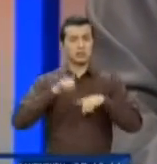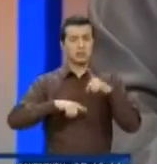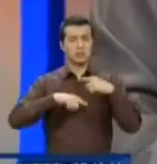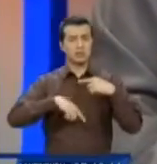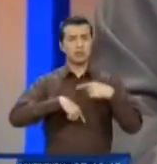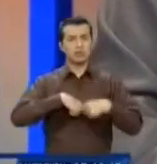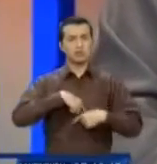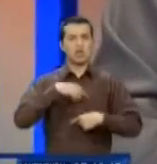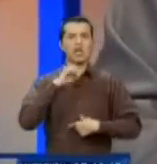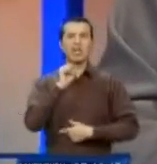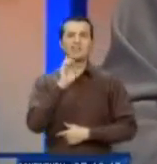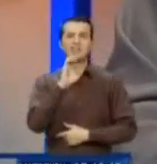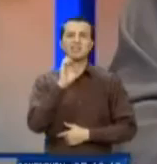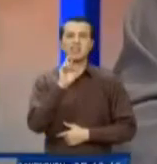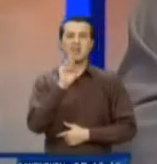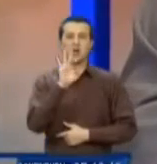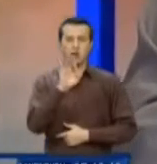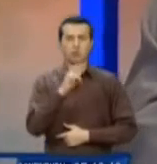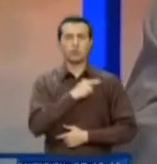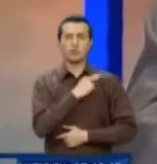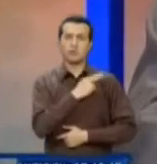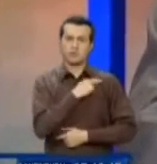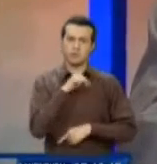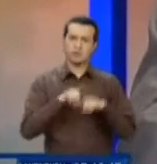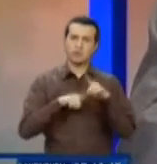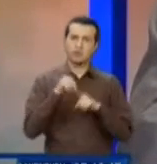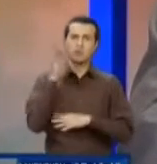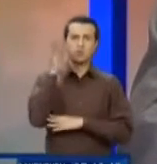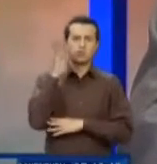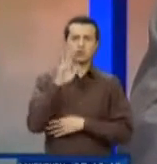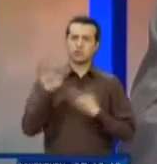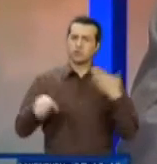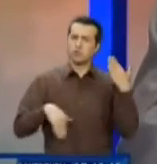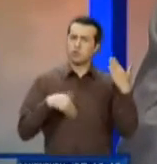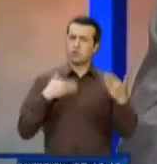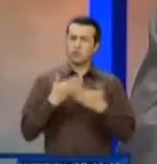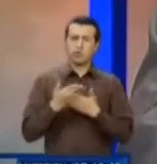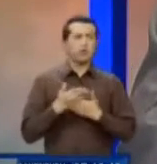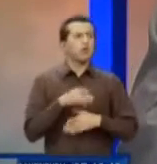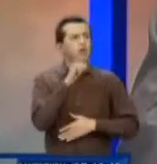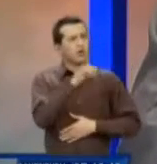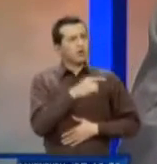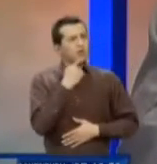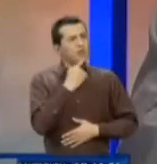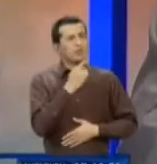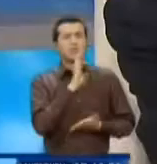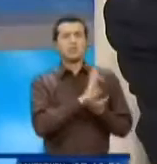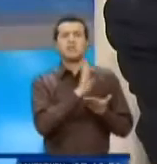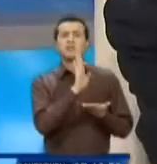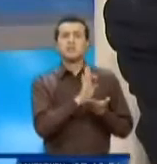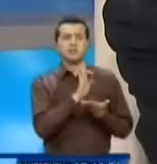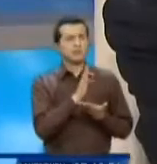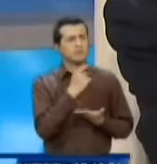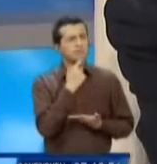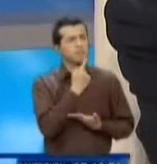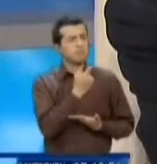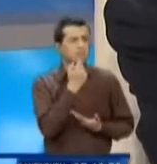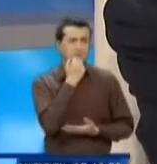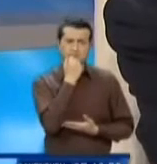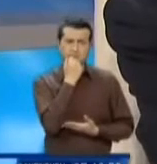ex compañeros de escuela, colegio, universidad, de ex profesores. Cuando Virgilio Rodríguez dice testimonios, me